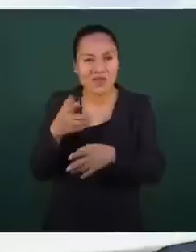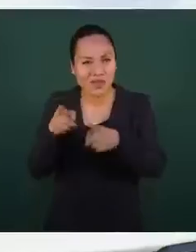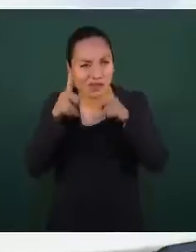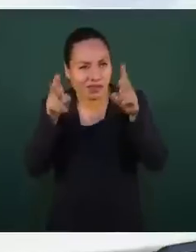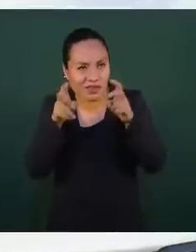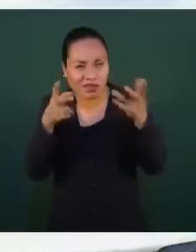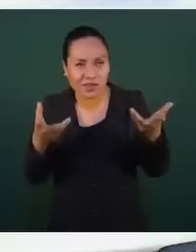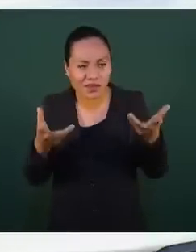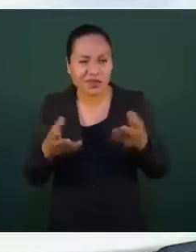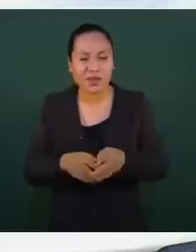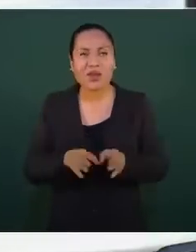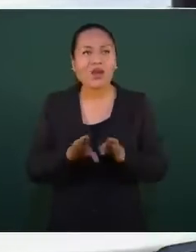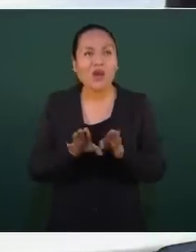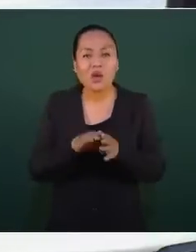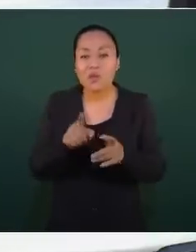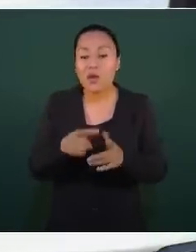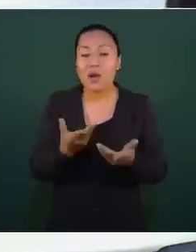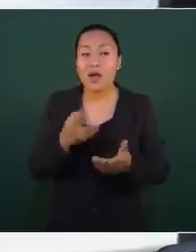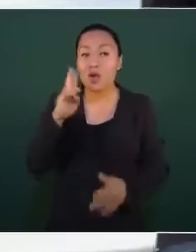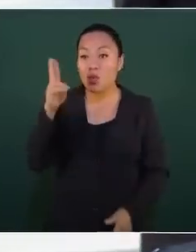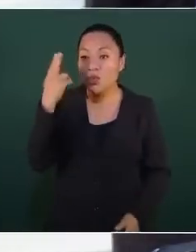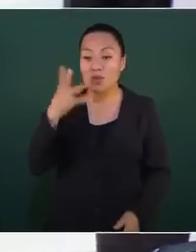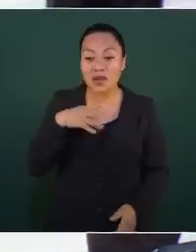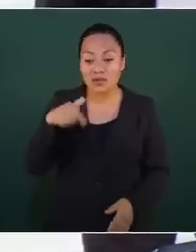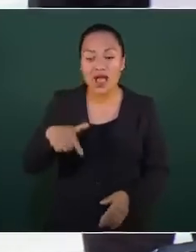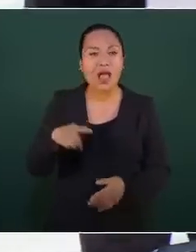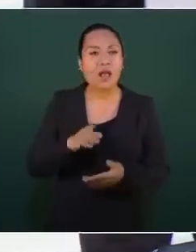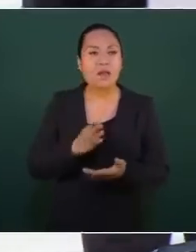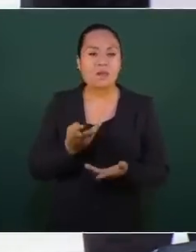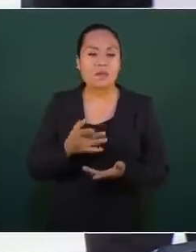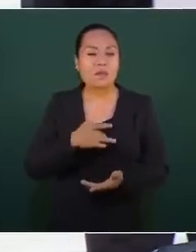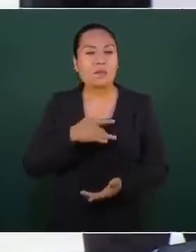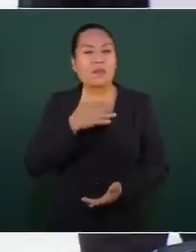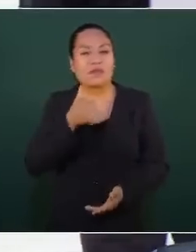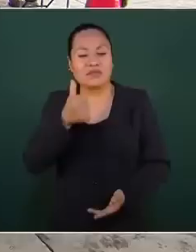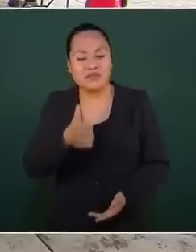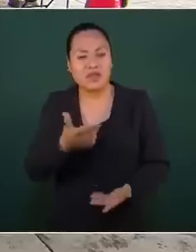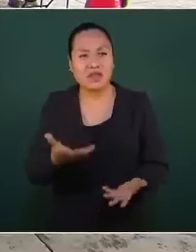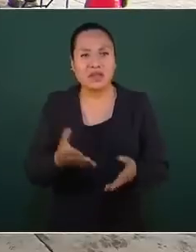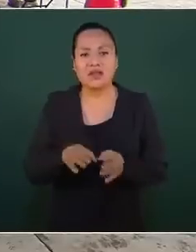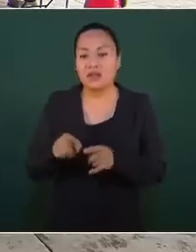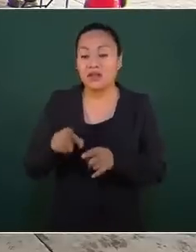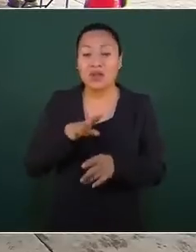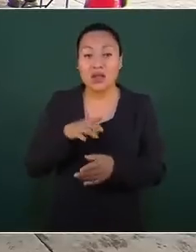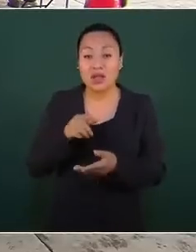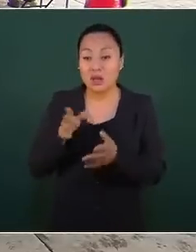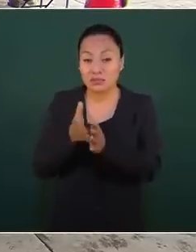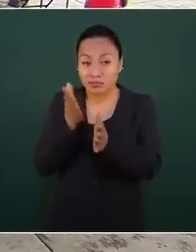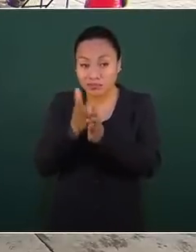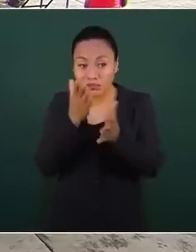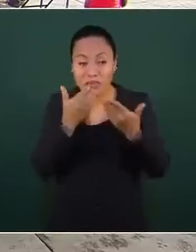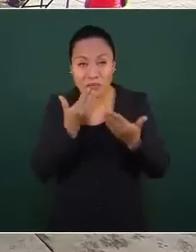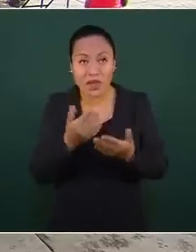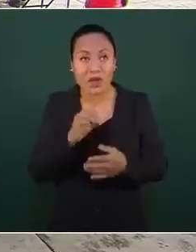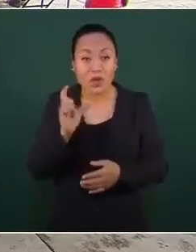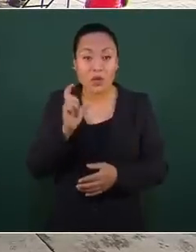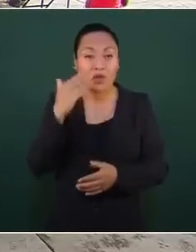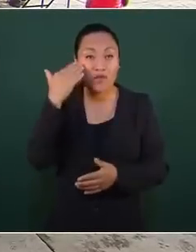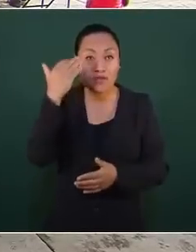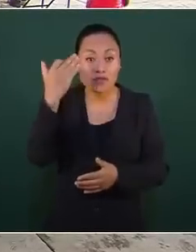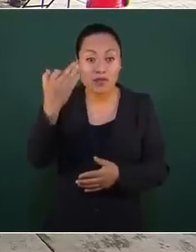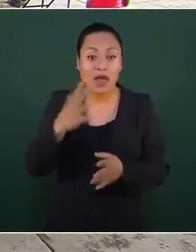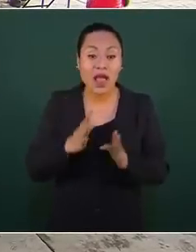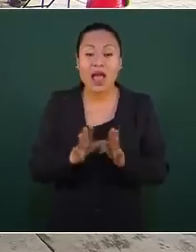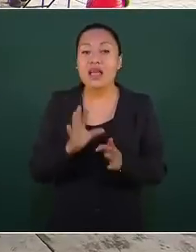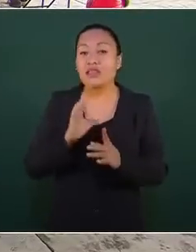quiero preguntar cómo van las universidades bienestar en nuestro estado y cuándo se tendría un verdadero impacto en la educación de los jóvenes, ya